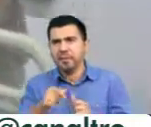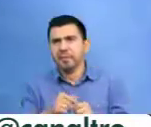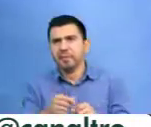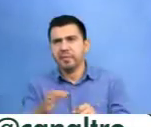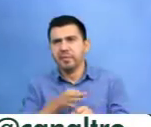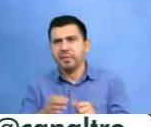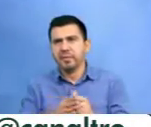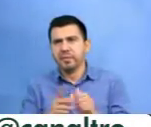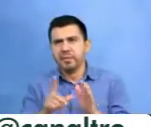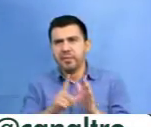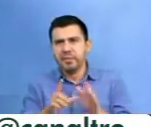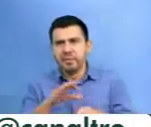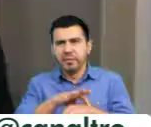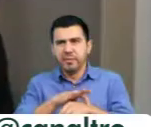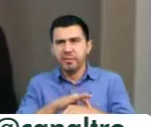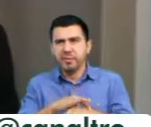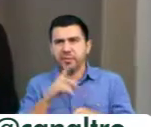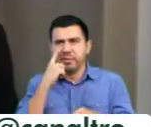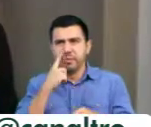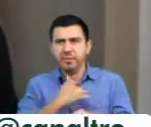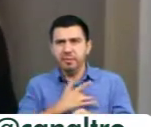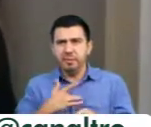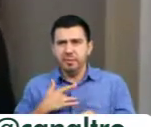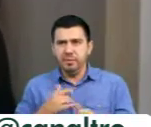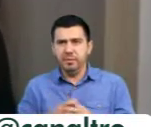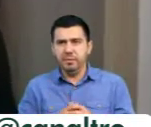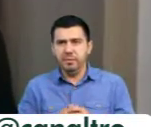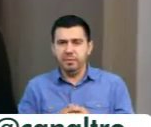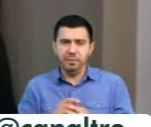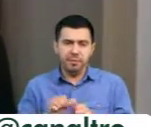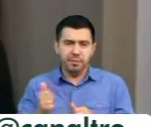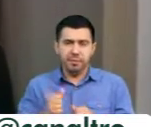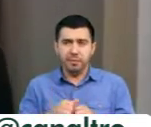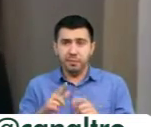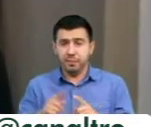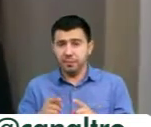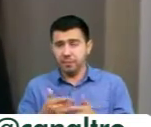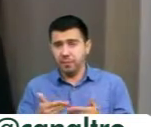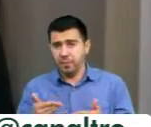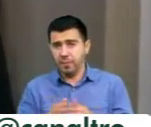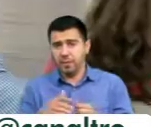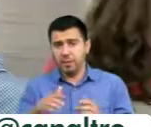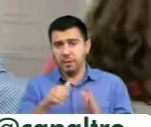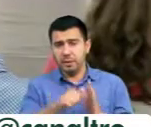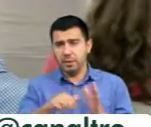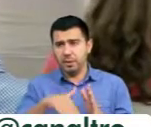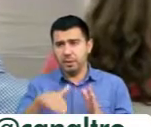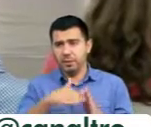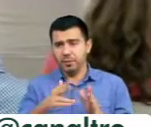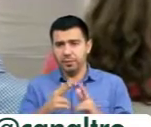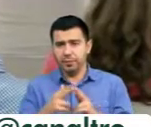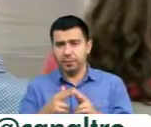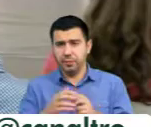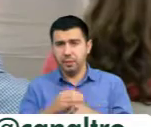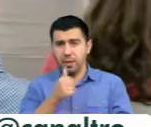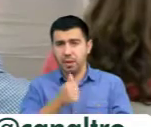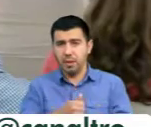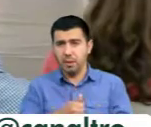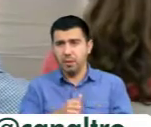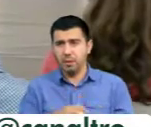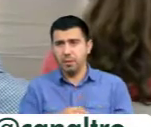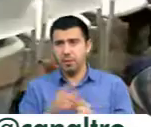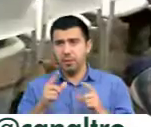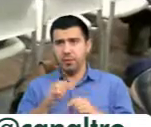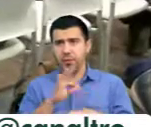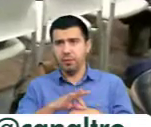medicina y salud sino en otras instituciones en otras en otros sectores del conocimiento directivos de la fundación cardiovascular de colombia